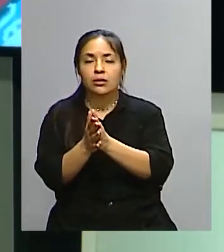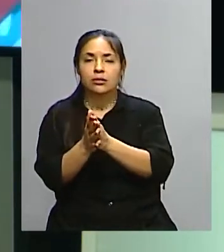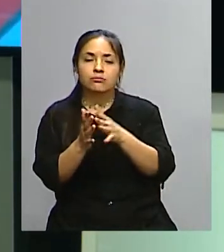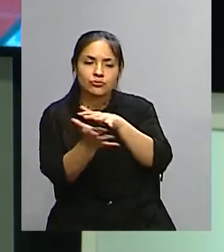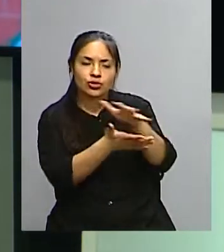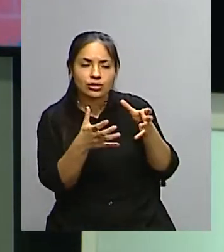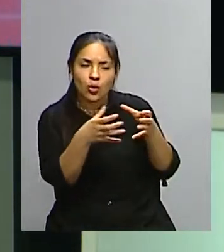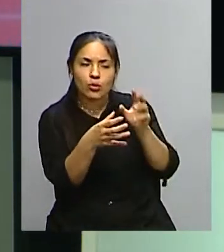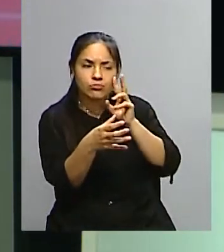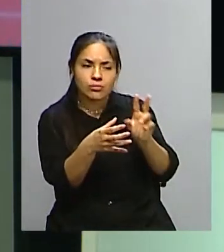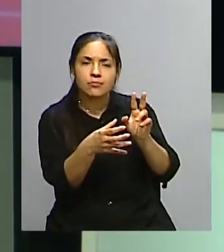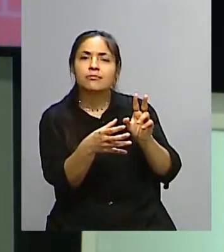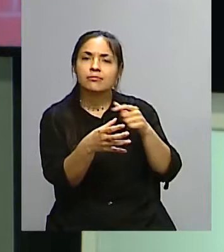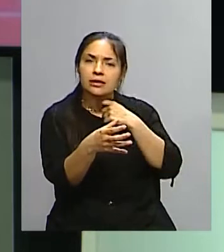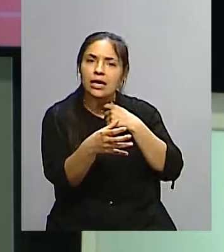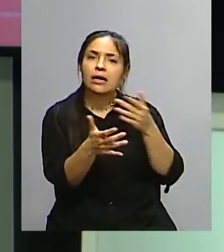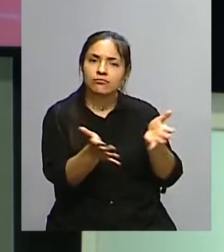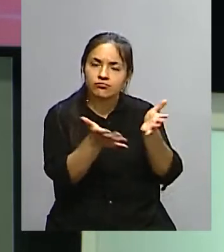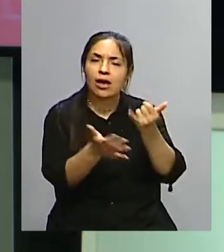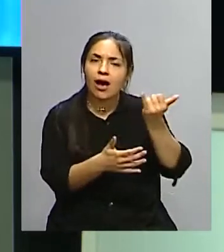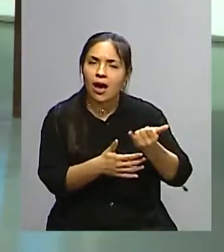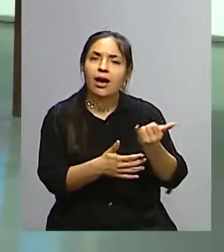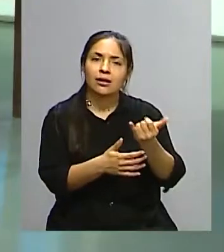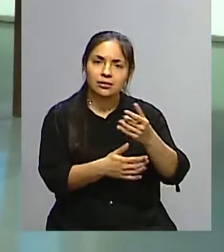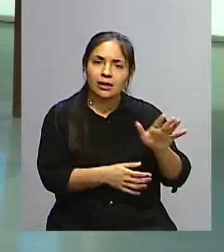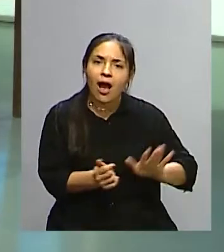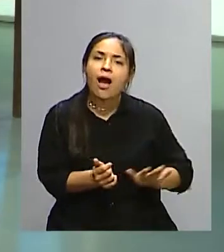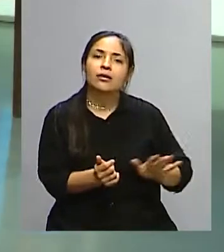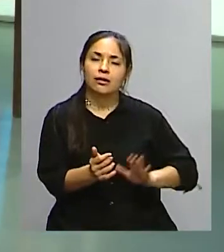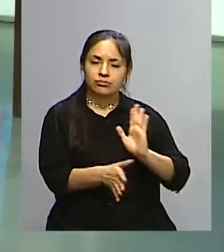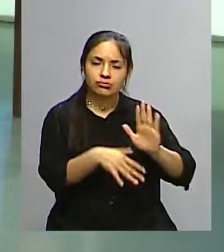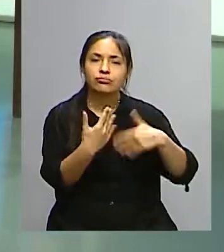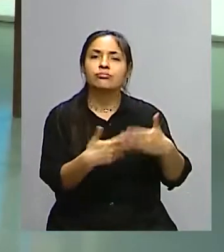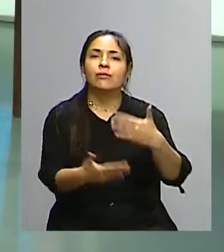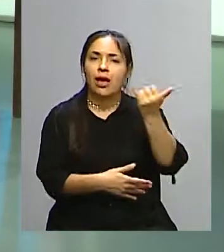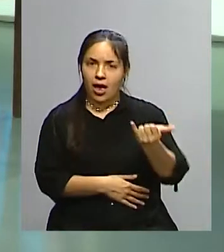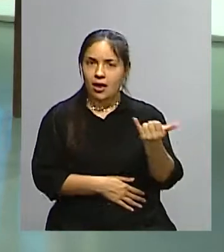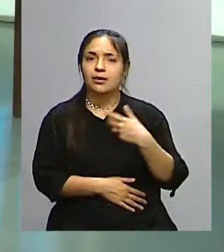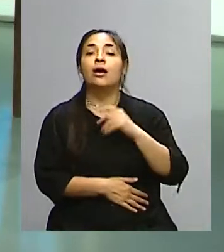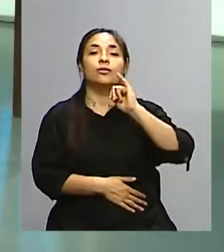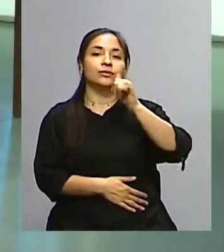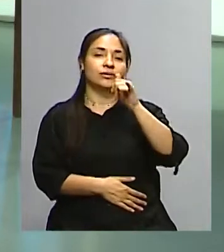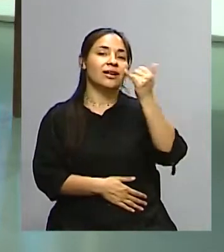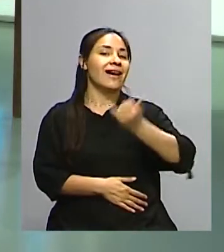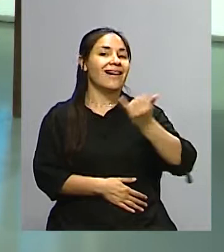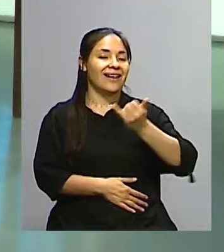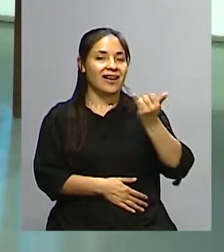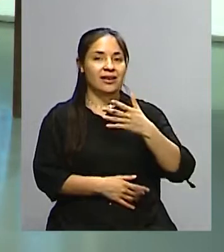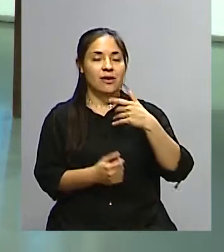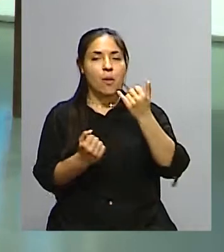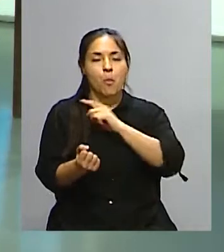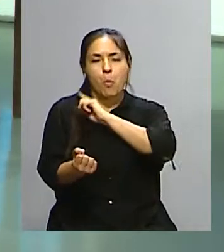querer manifestar más lo que les sucede? Sí, totalmente. Hay como toda una corriente muy empoderada de